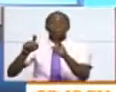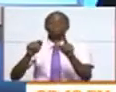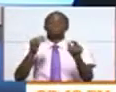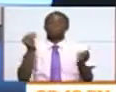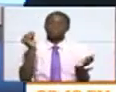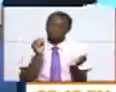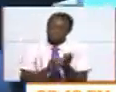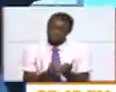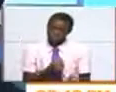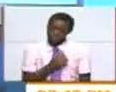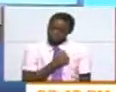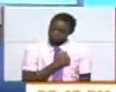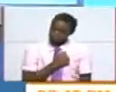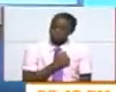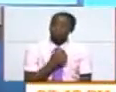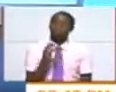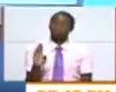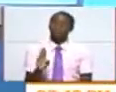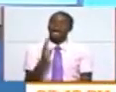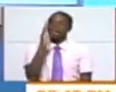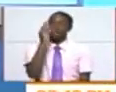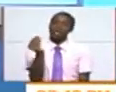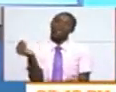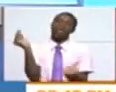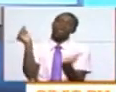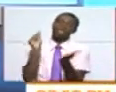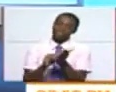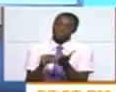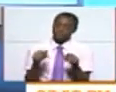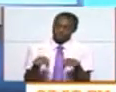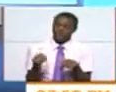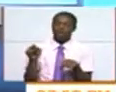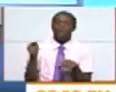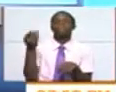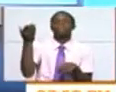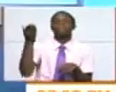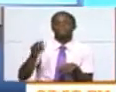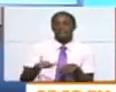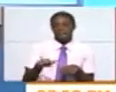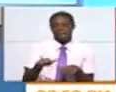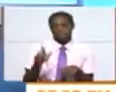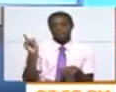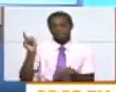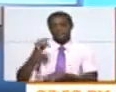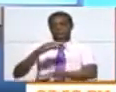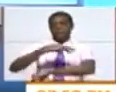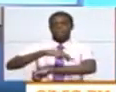desgraciadamente, otra vez Baruta, un asesinado en las Mercedes.